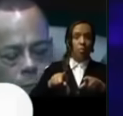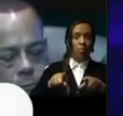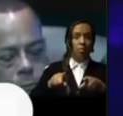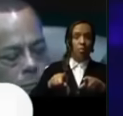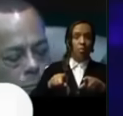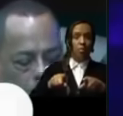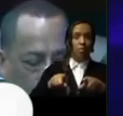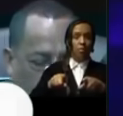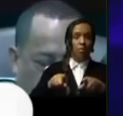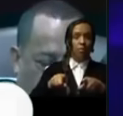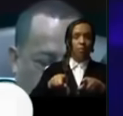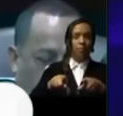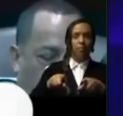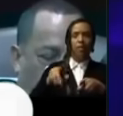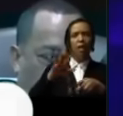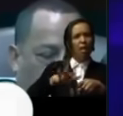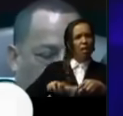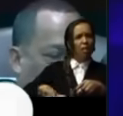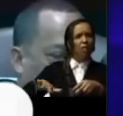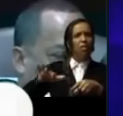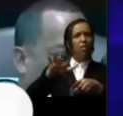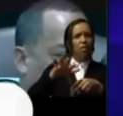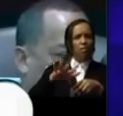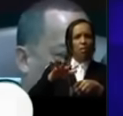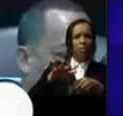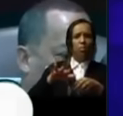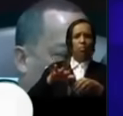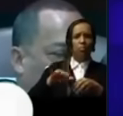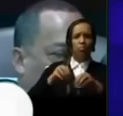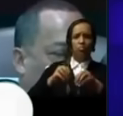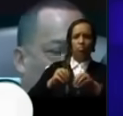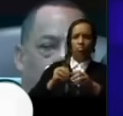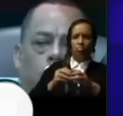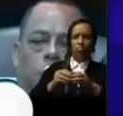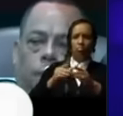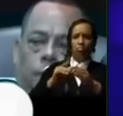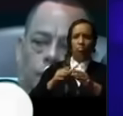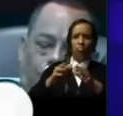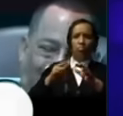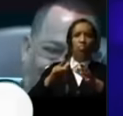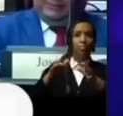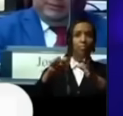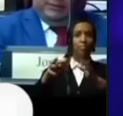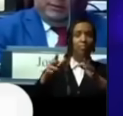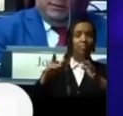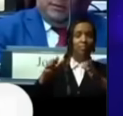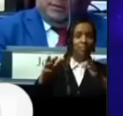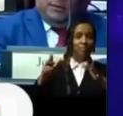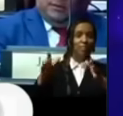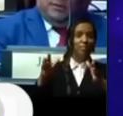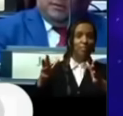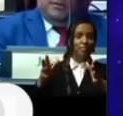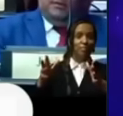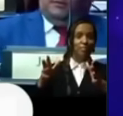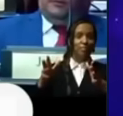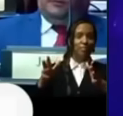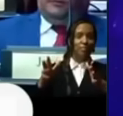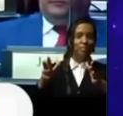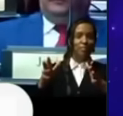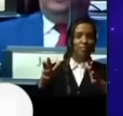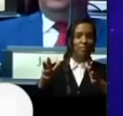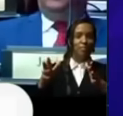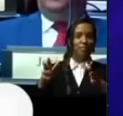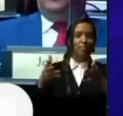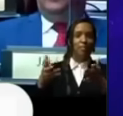en los últimos años sus munícipes han considerado que ya cuentan con el aval para ellos poder